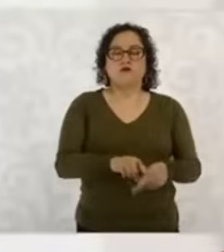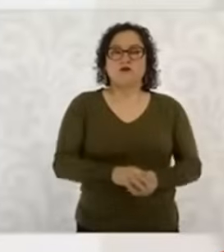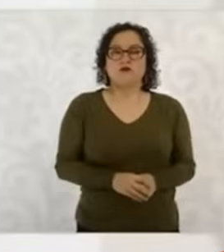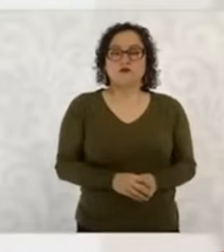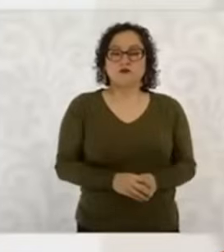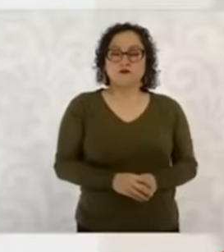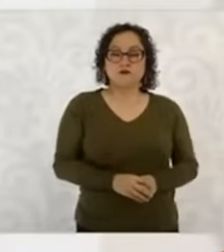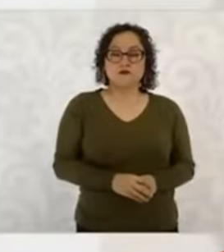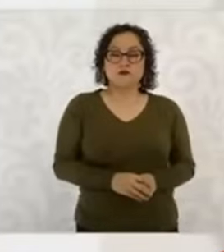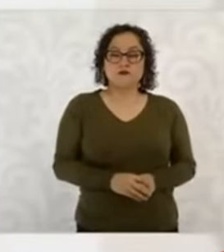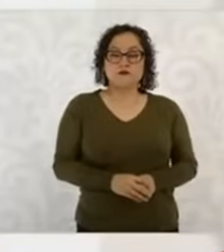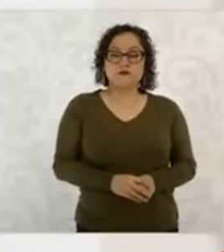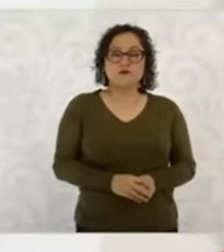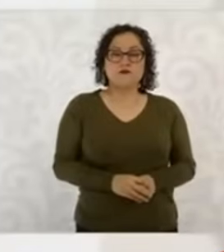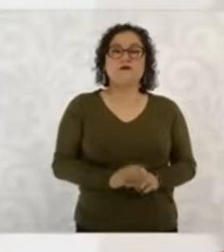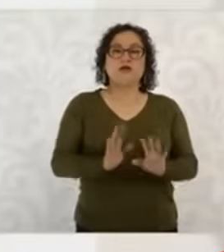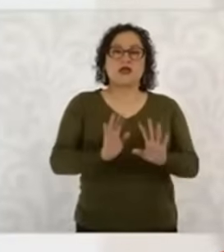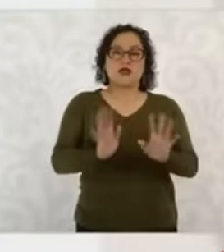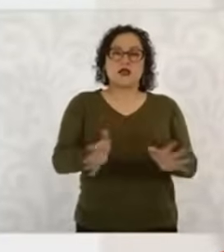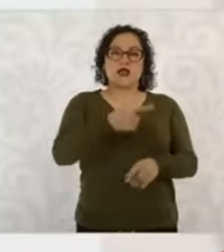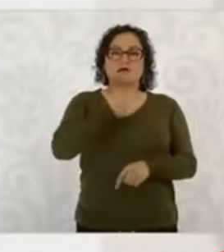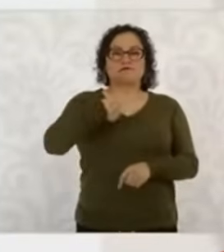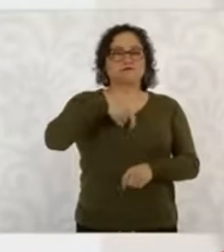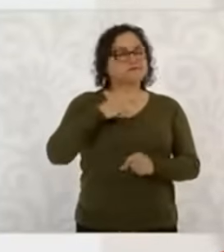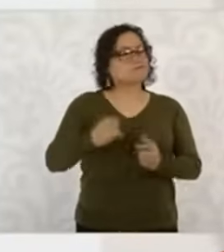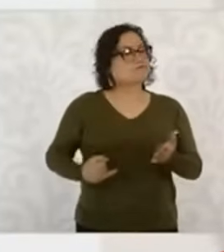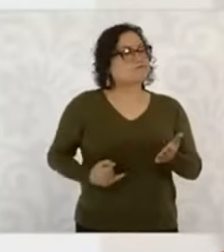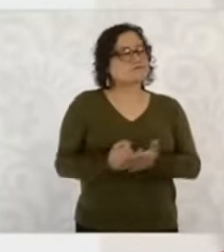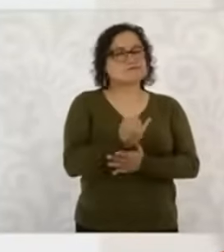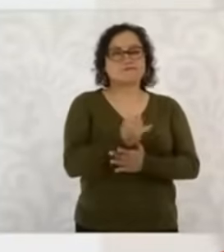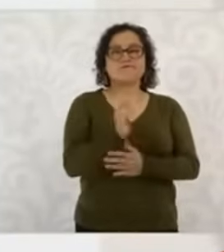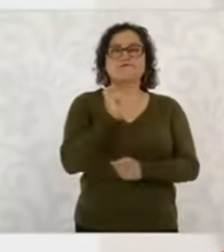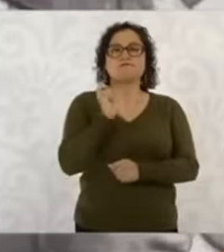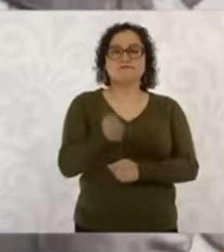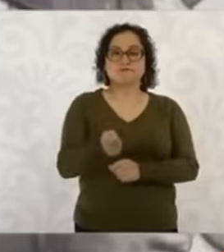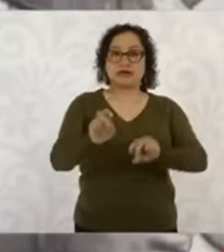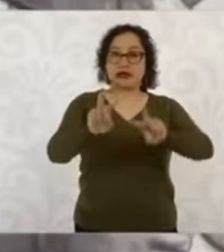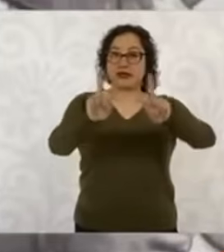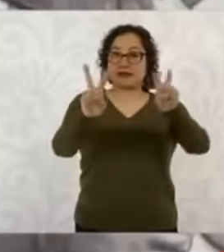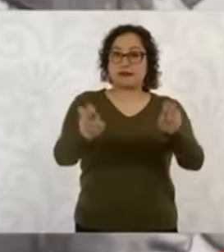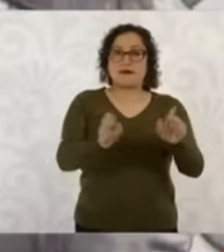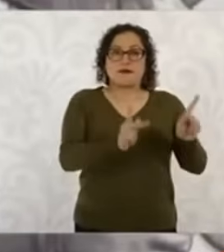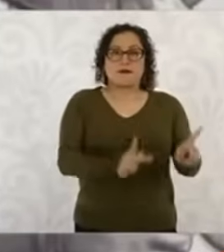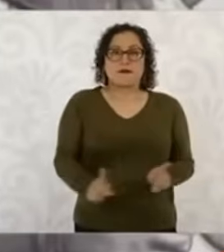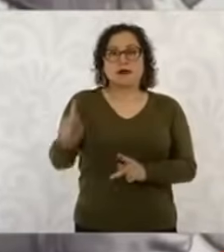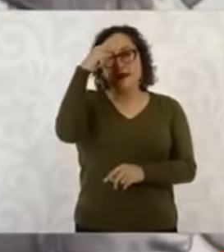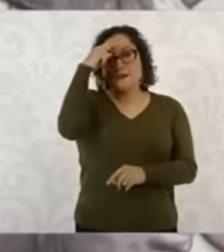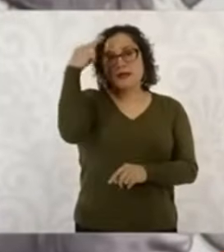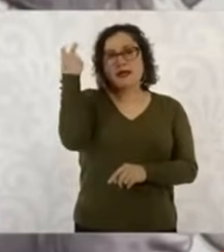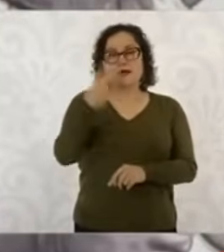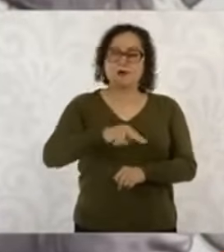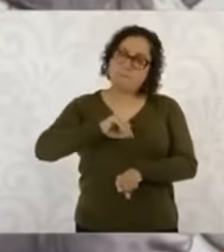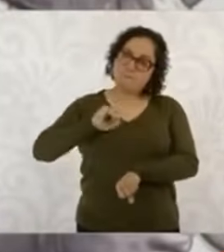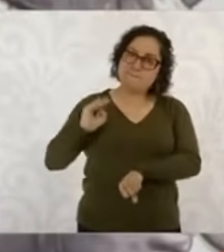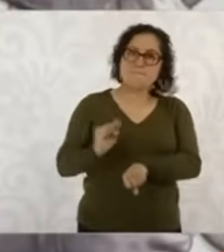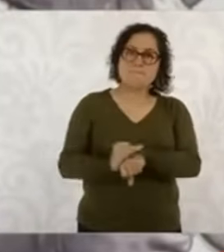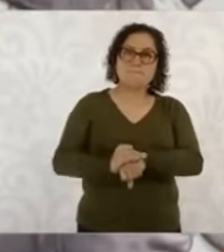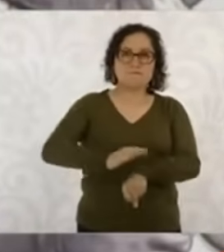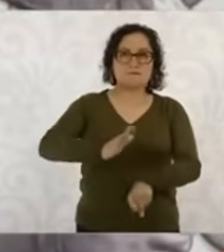tomamos la decisión de fortalecer el Plan México que presenté el año pasado.